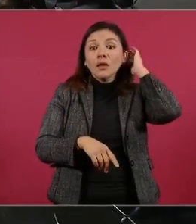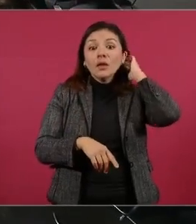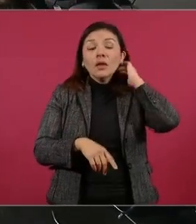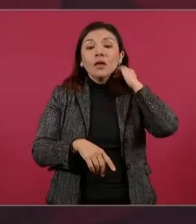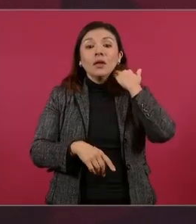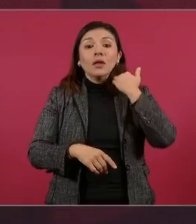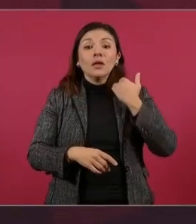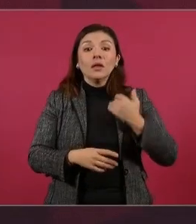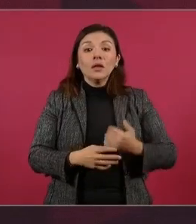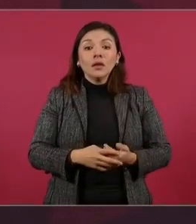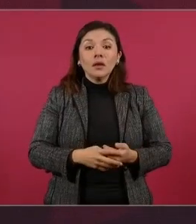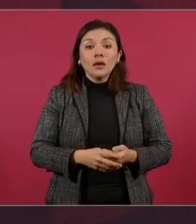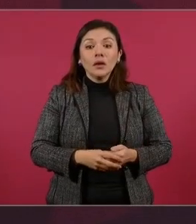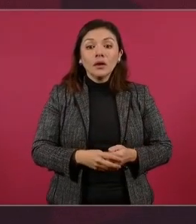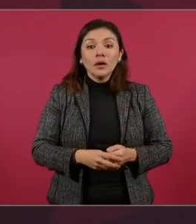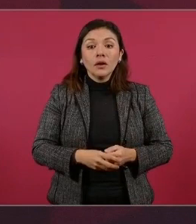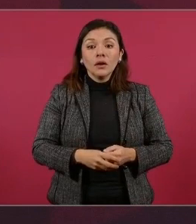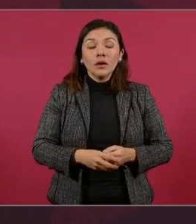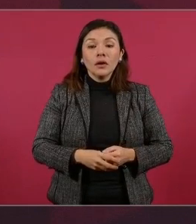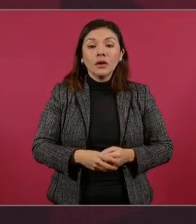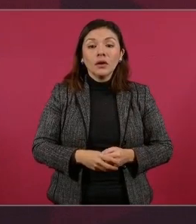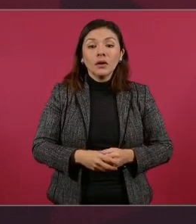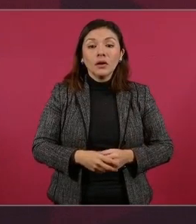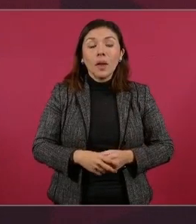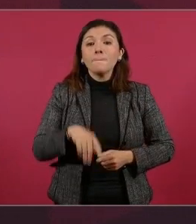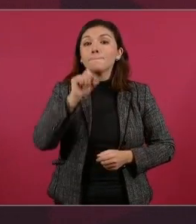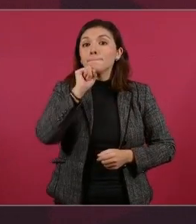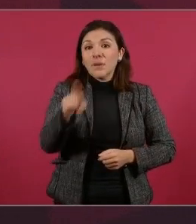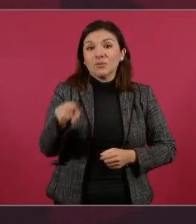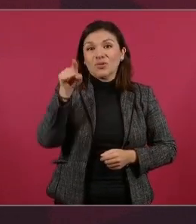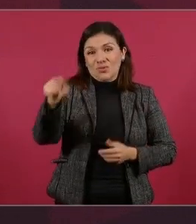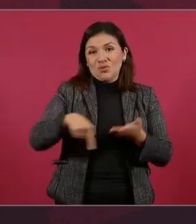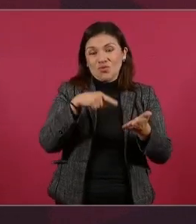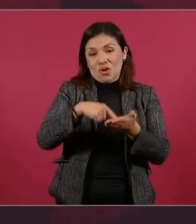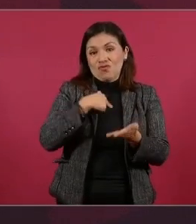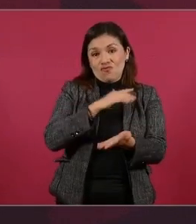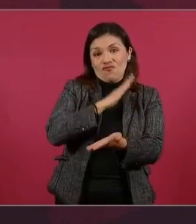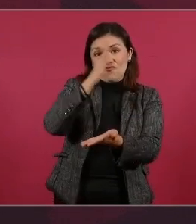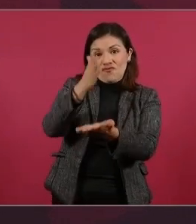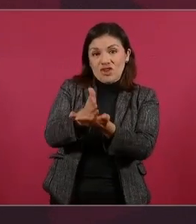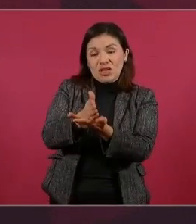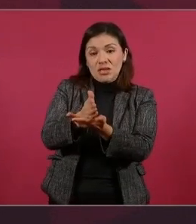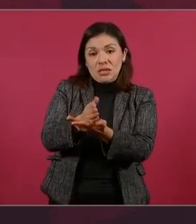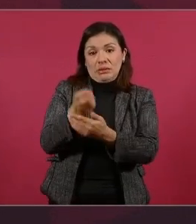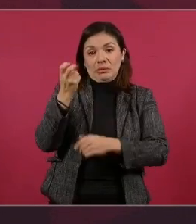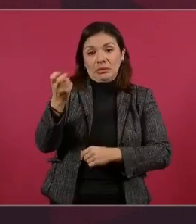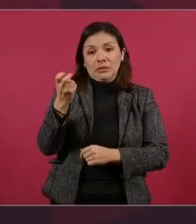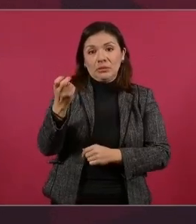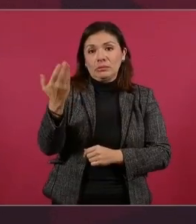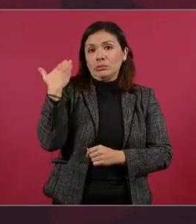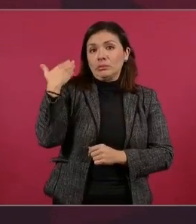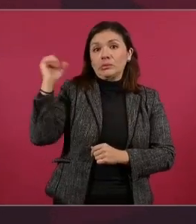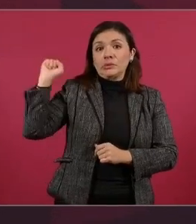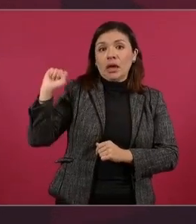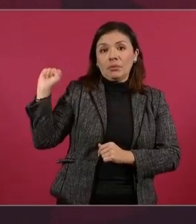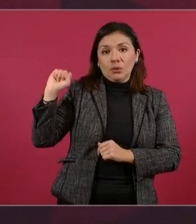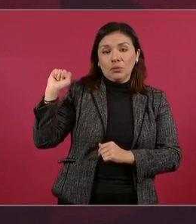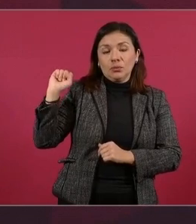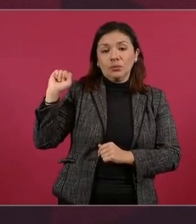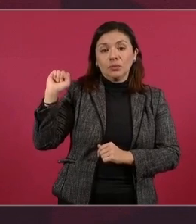eh es en esa región a la que fui el